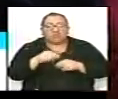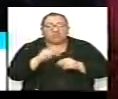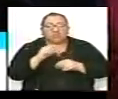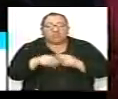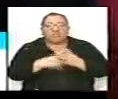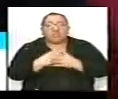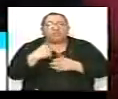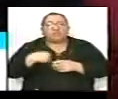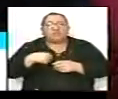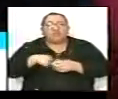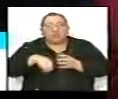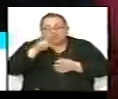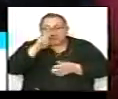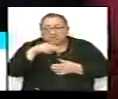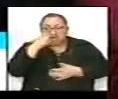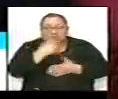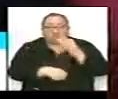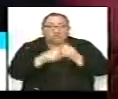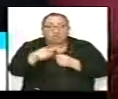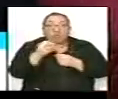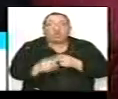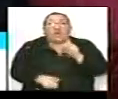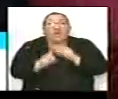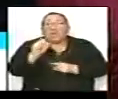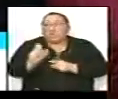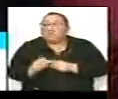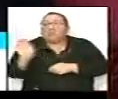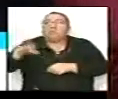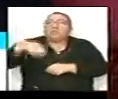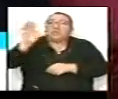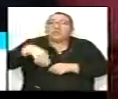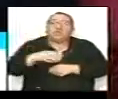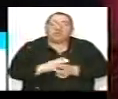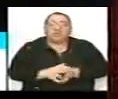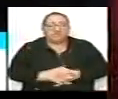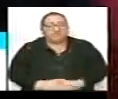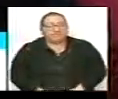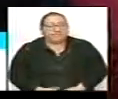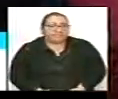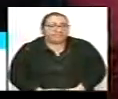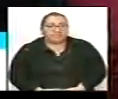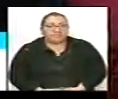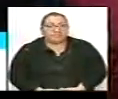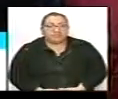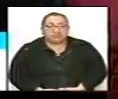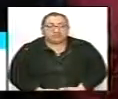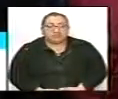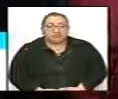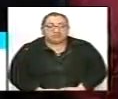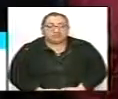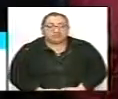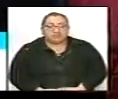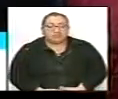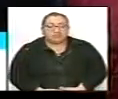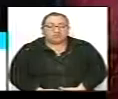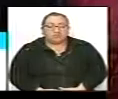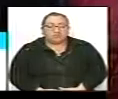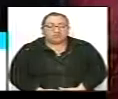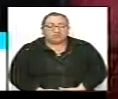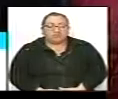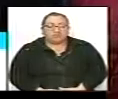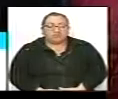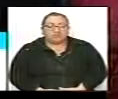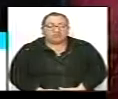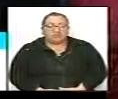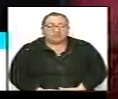municipios que tenemos en el Perú ya le puso una multa a usted porque alguien por ahí pintó en una pared. Está embargado. Yo diría que casi todos